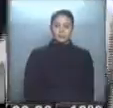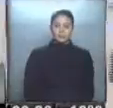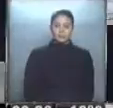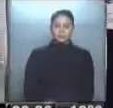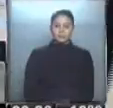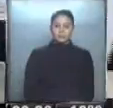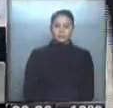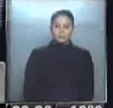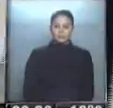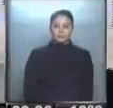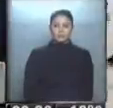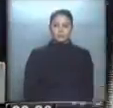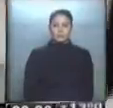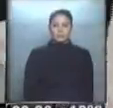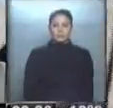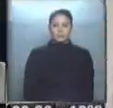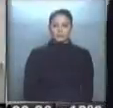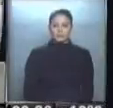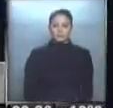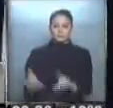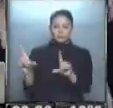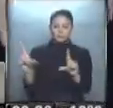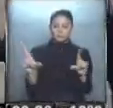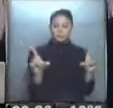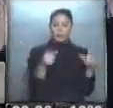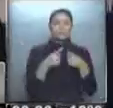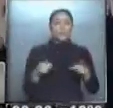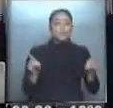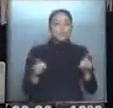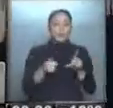siempre asunto y para siprus